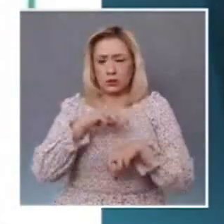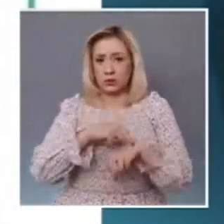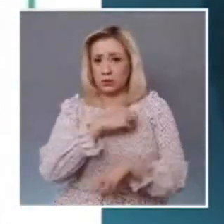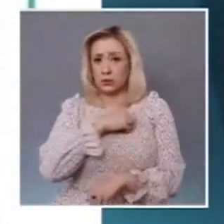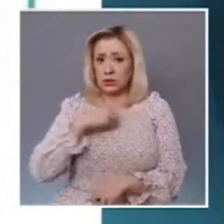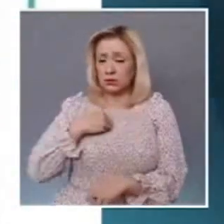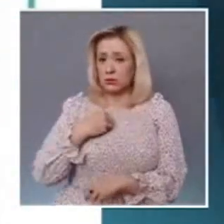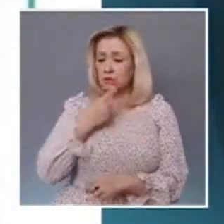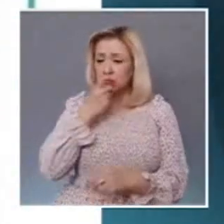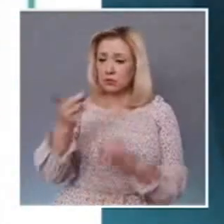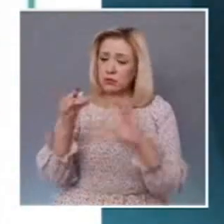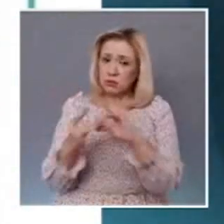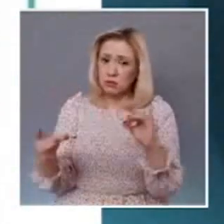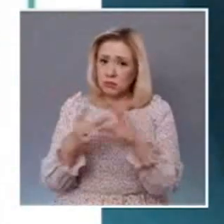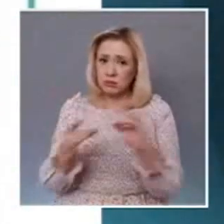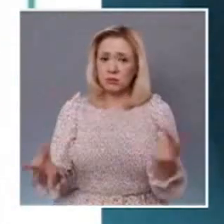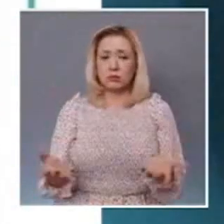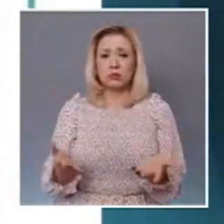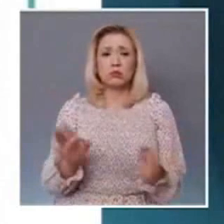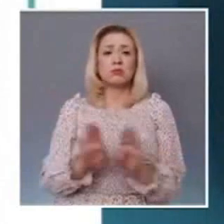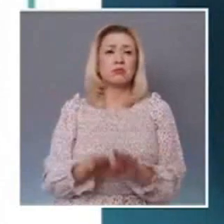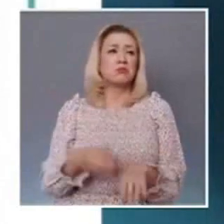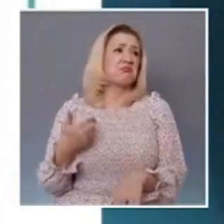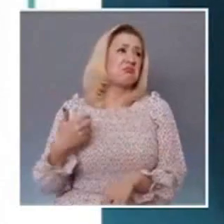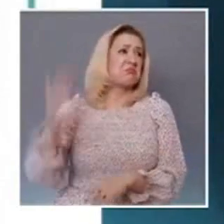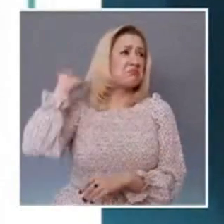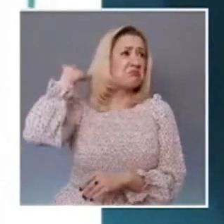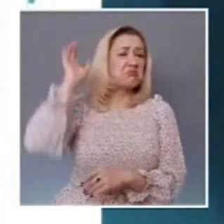trato deshumanizado, en un abuso de medicación y